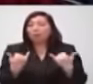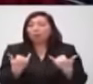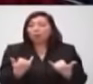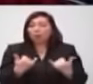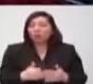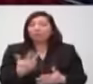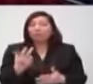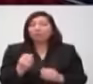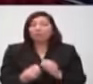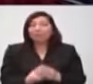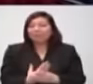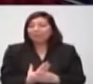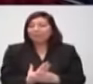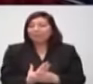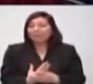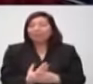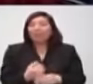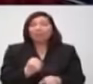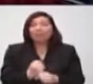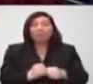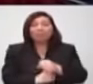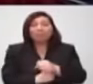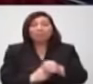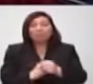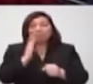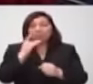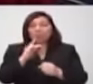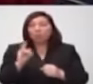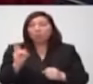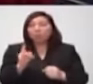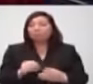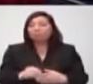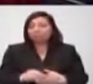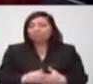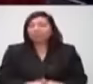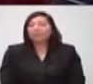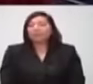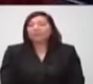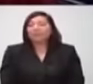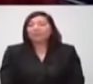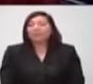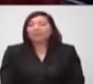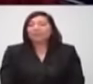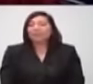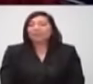del 30 de septiembre, la ejecución del puente de Bella Unión continúa, ¿no? Y la empresa